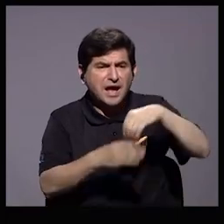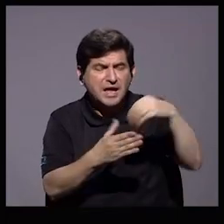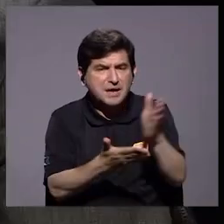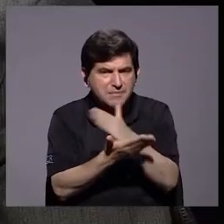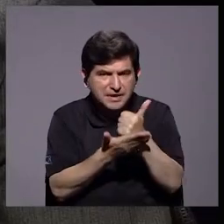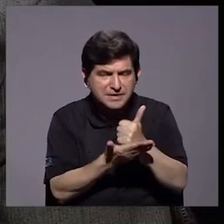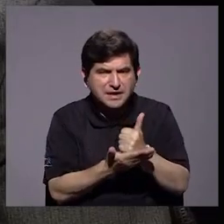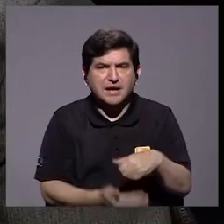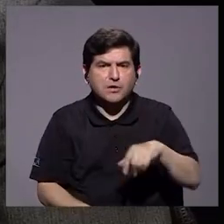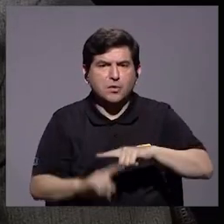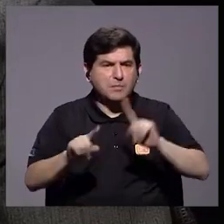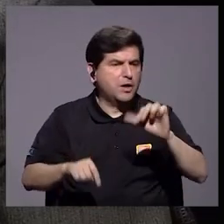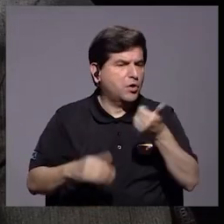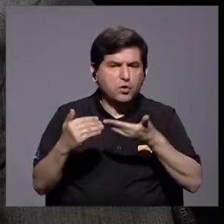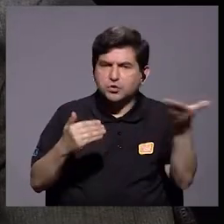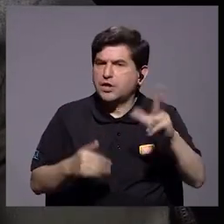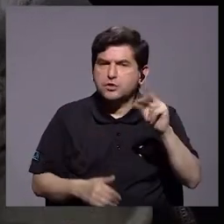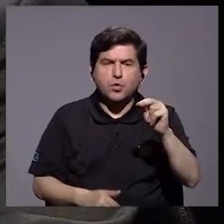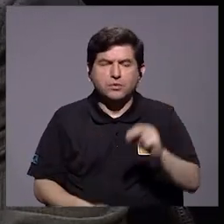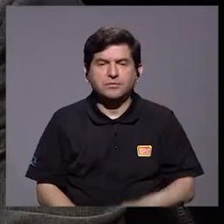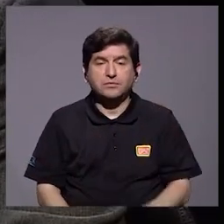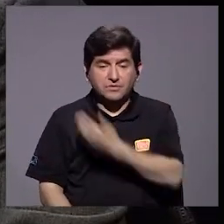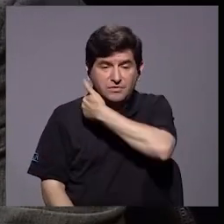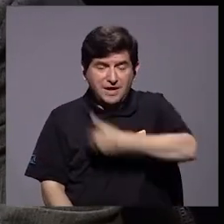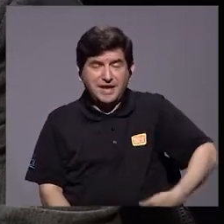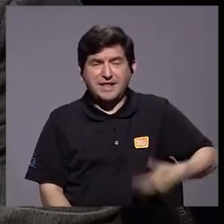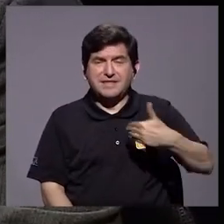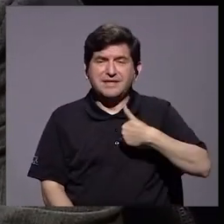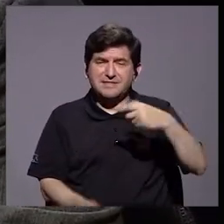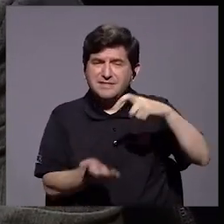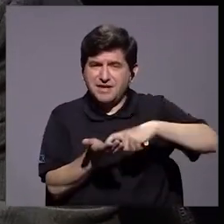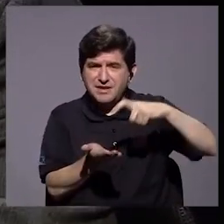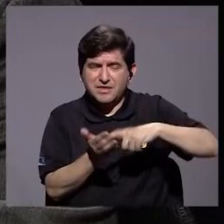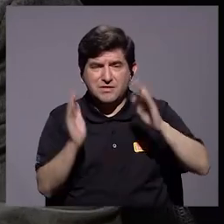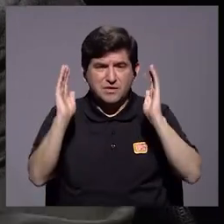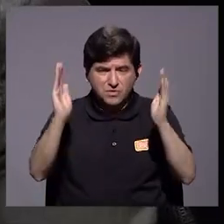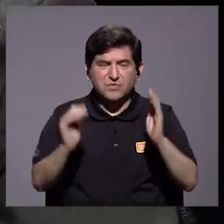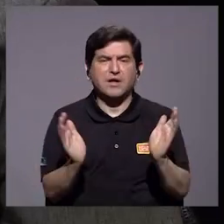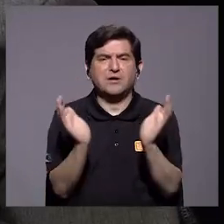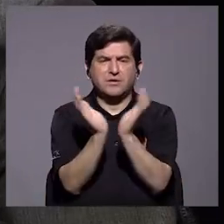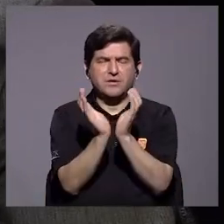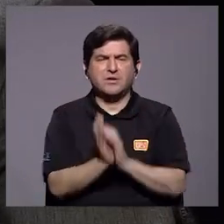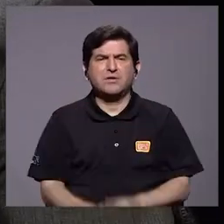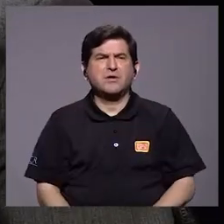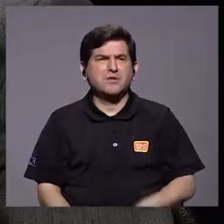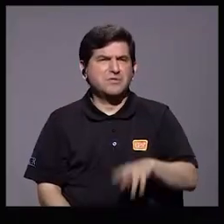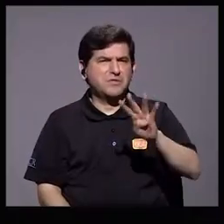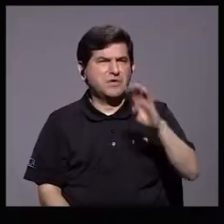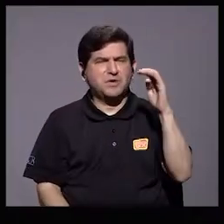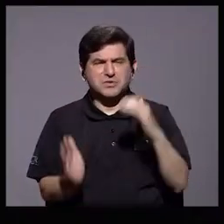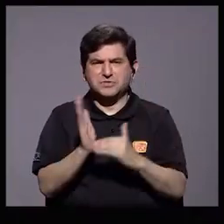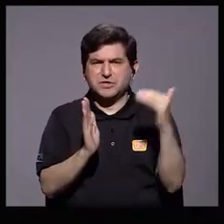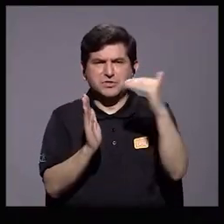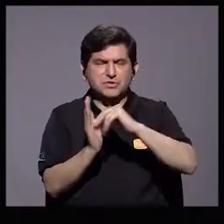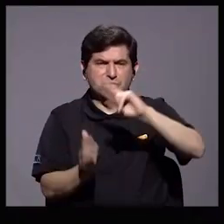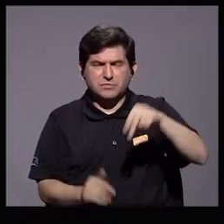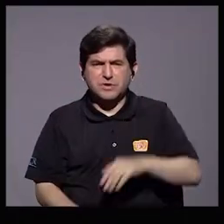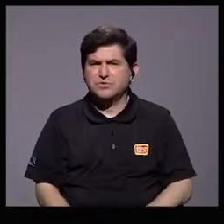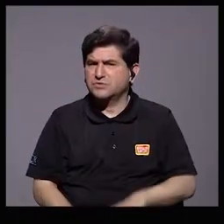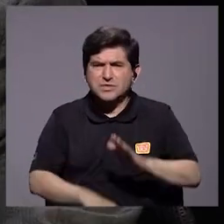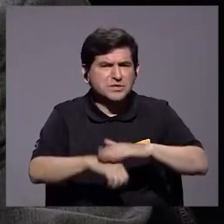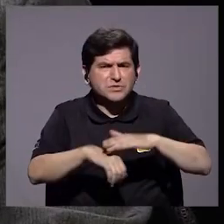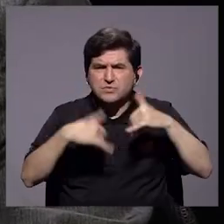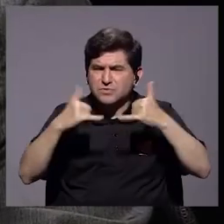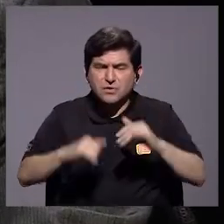otra no exactamente ustedes que heredia tiene una deuda muy grande con la caja de 400 y restos millones de coloniales permiso para buscar no tiene